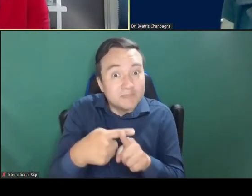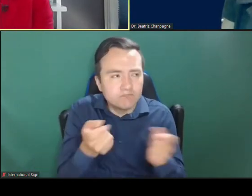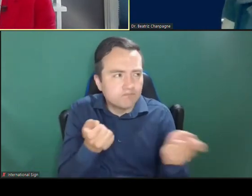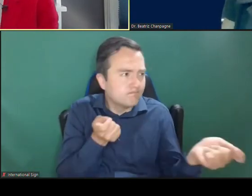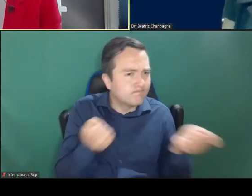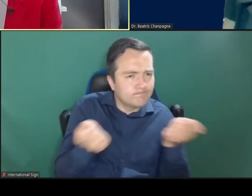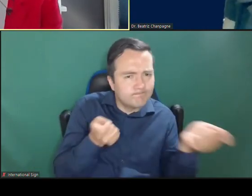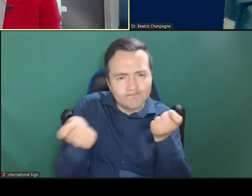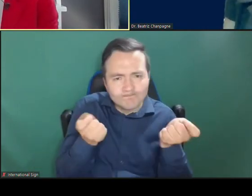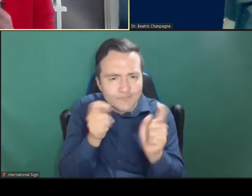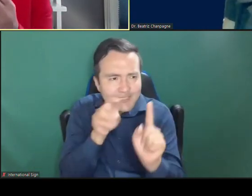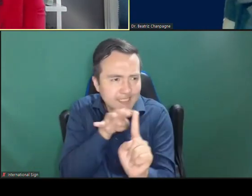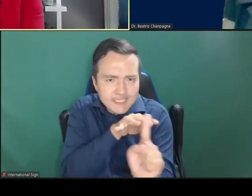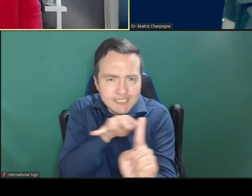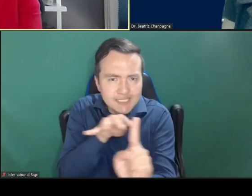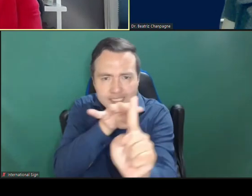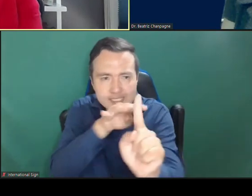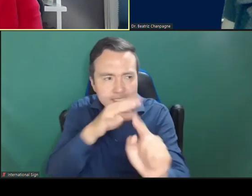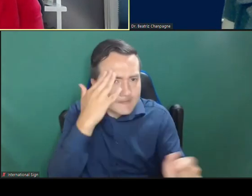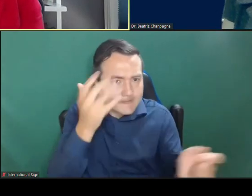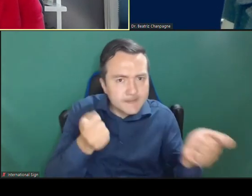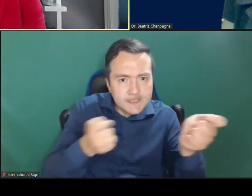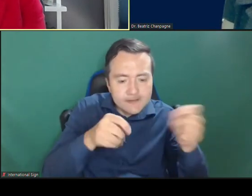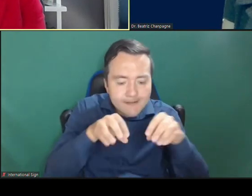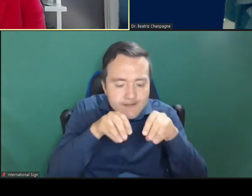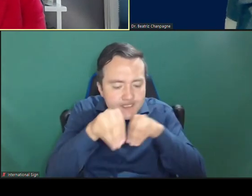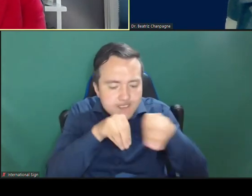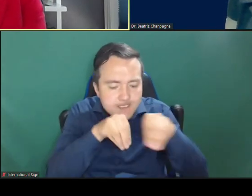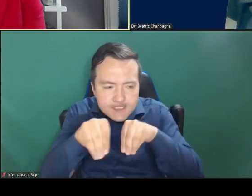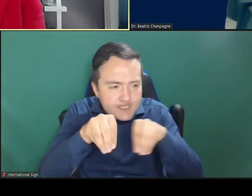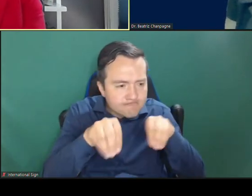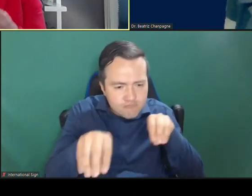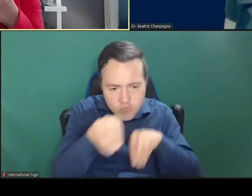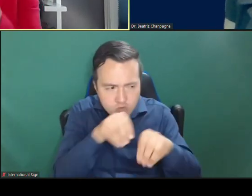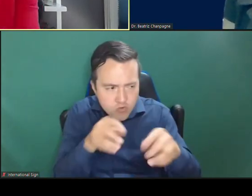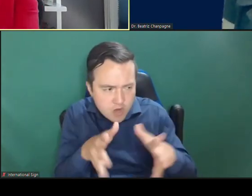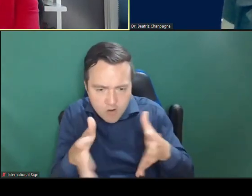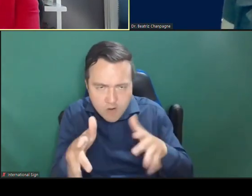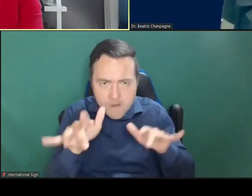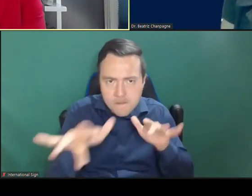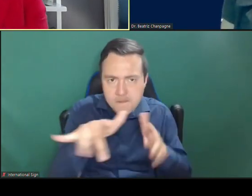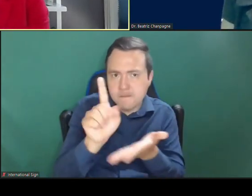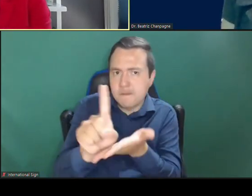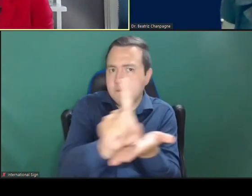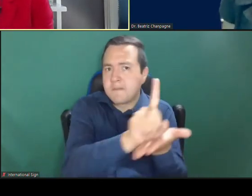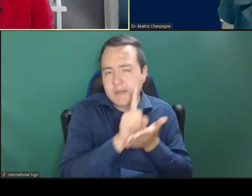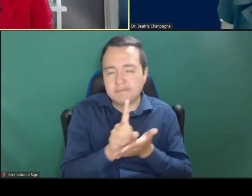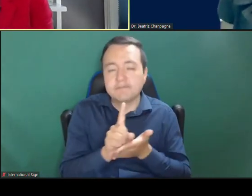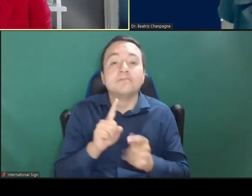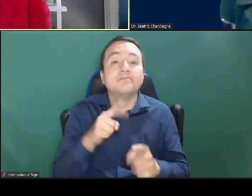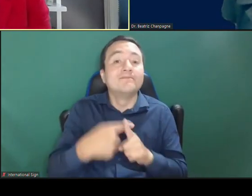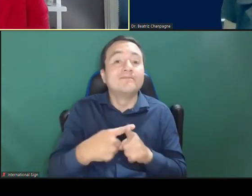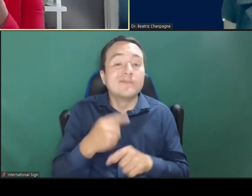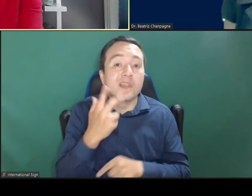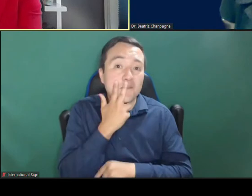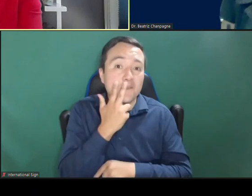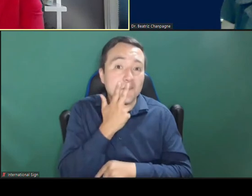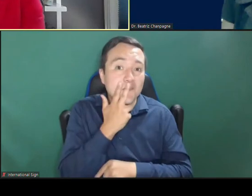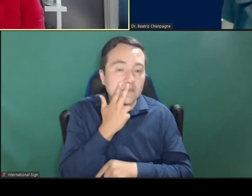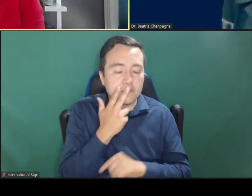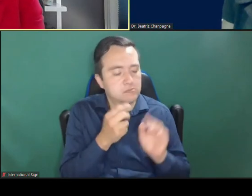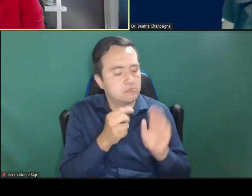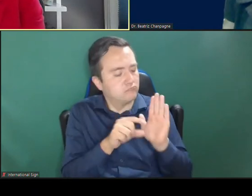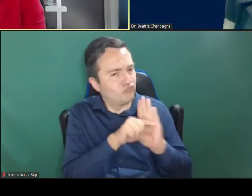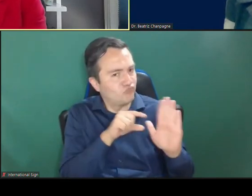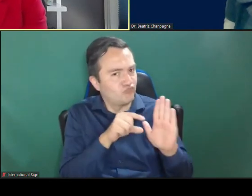encontrar un punto de entrada ambientes libres de humo de tabaco en el caso de tabaco etiquetado frontal con advertencias genitales en el